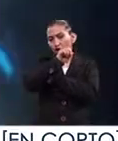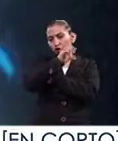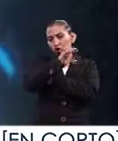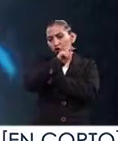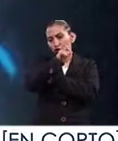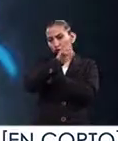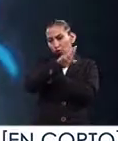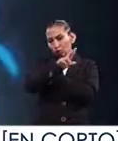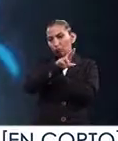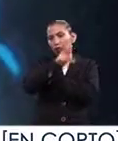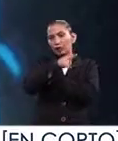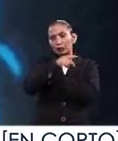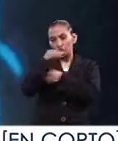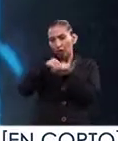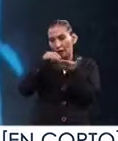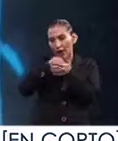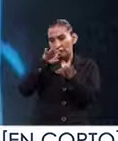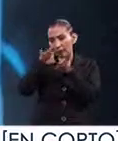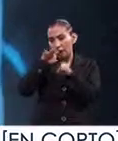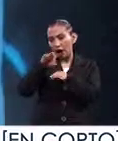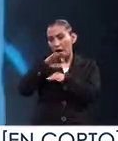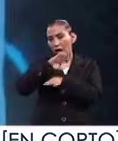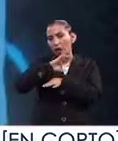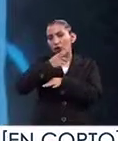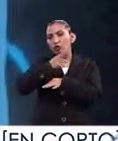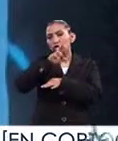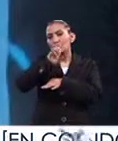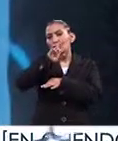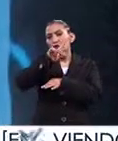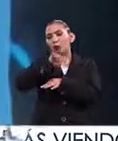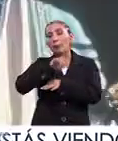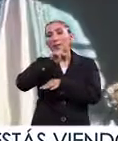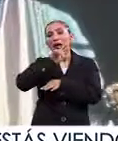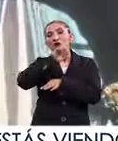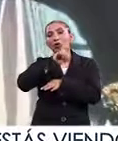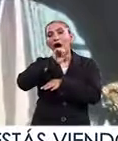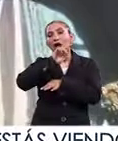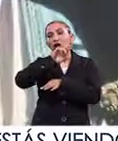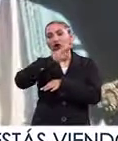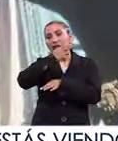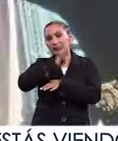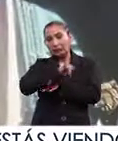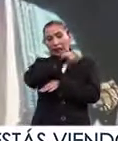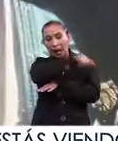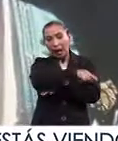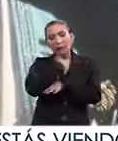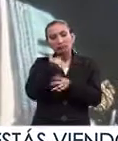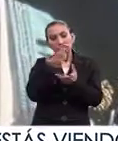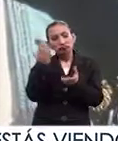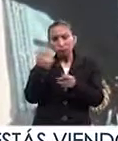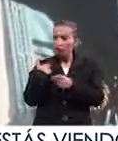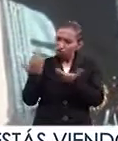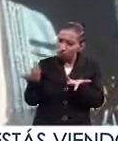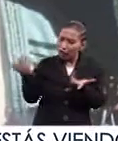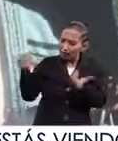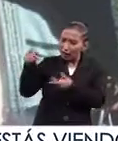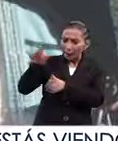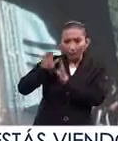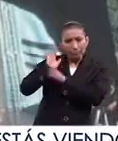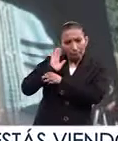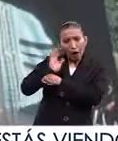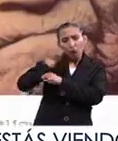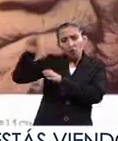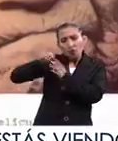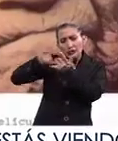ahora sigue trabajando en los estudios Churubusco, Bosco Aroche, fue el que me comisionó a hacer